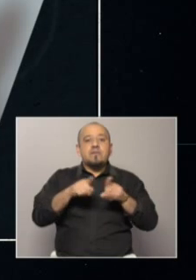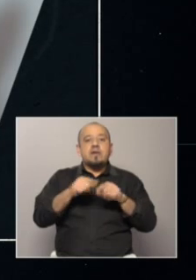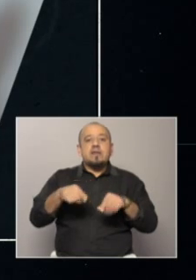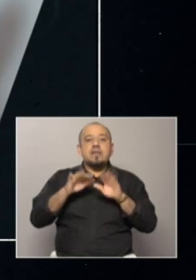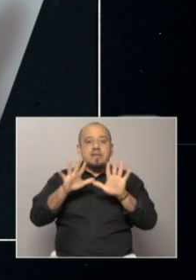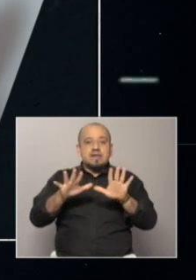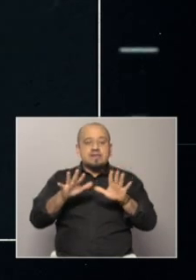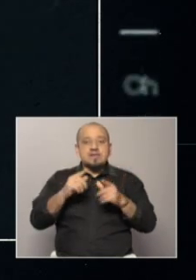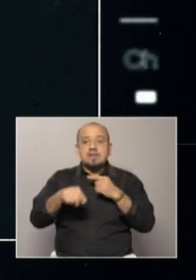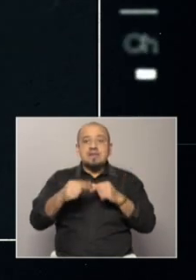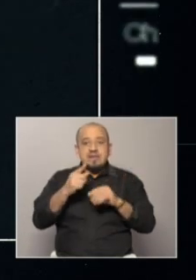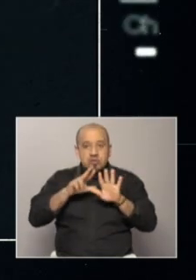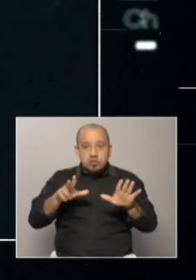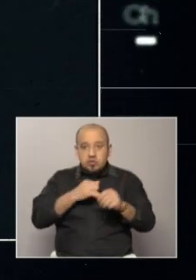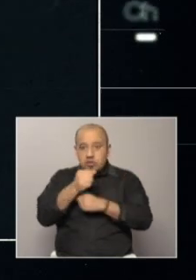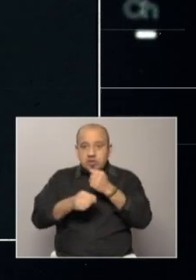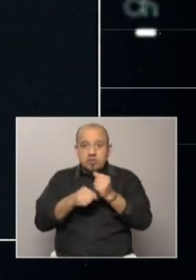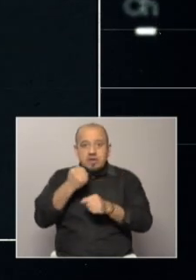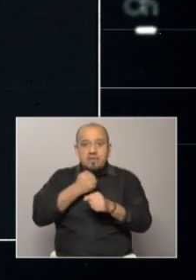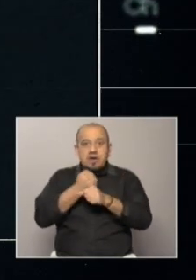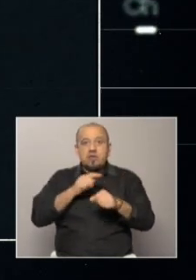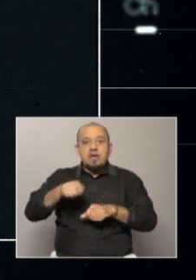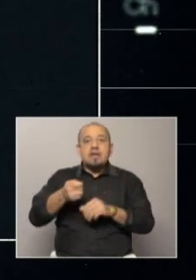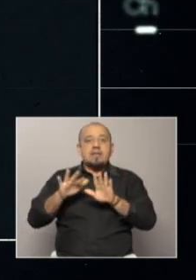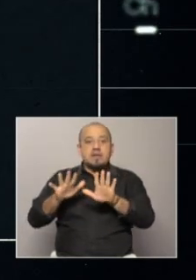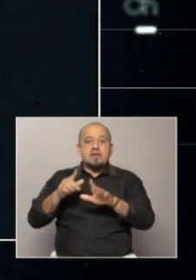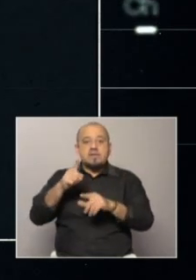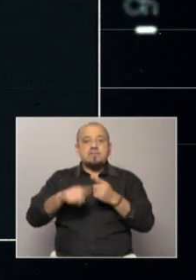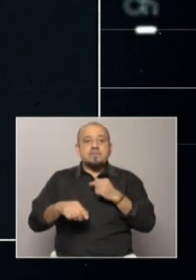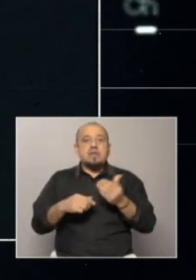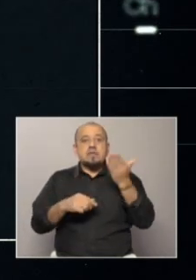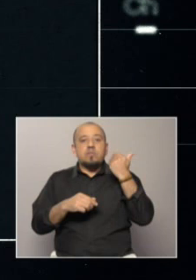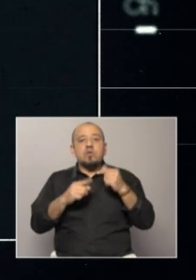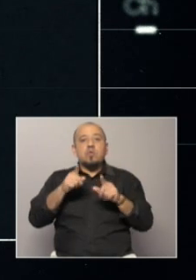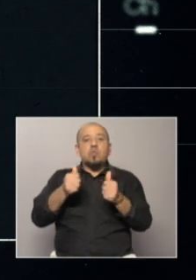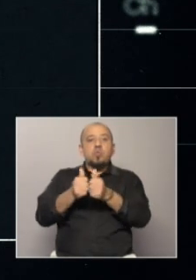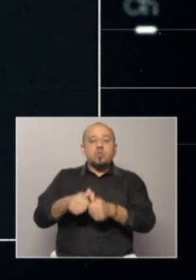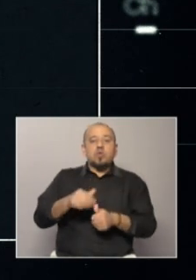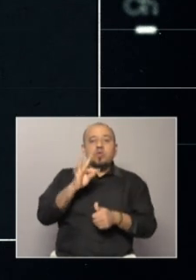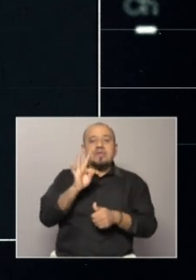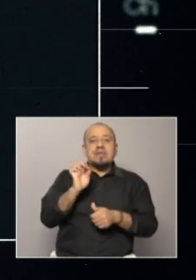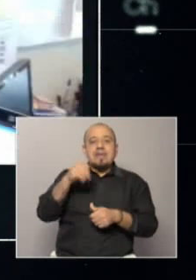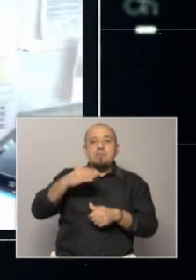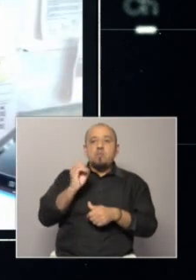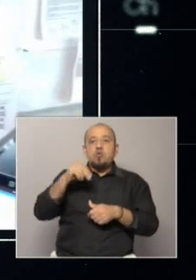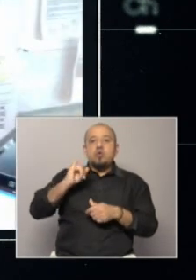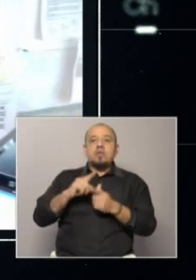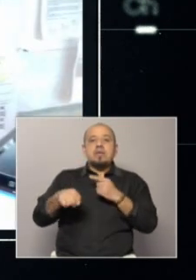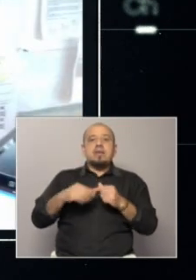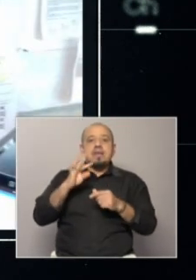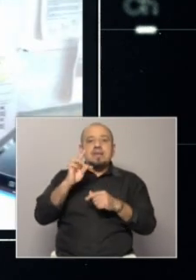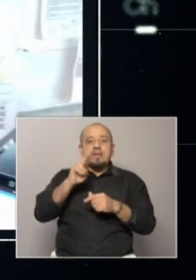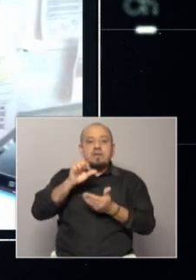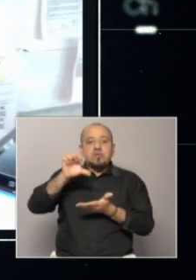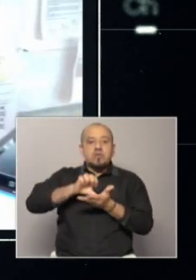10, ya que durante 18 años trabajó en Saeta. Hasta hace muy poco, junto a Jorge Temponi, estuvo conduciendo en TV Ciudad el programa